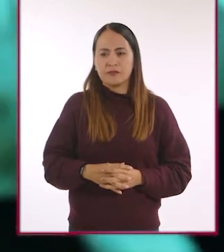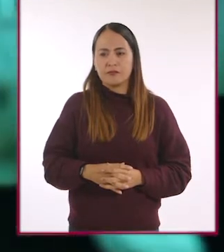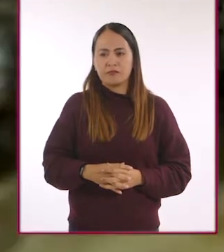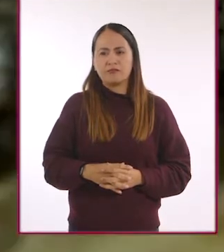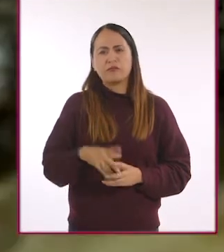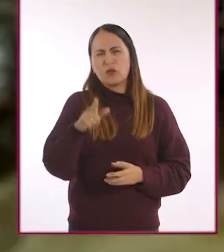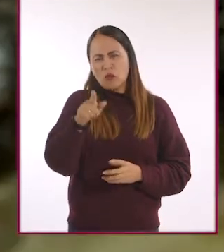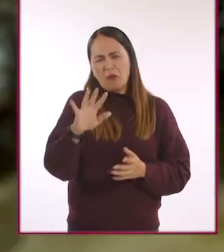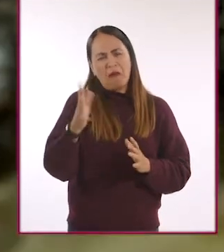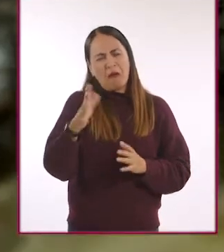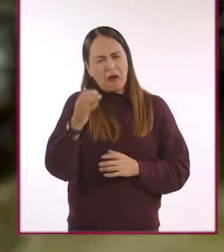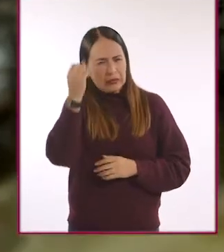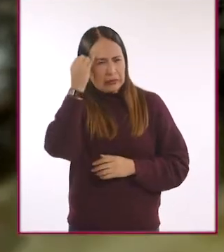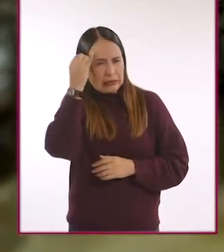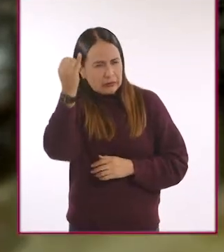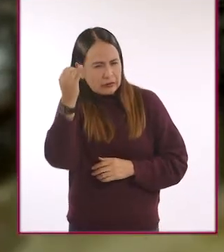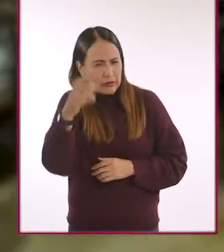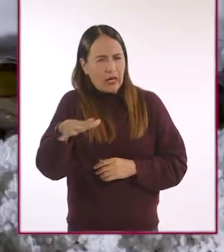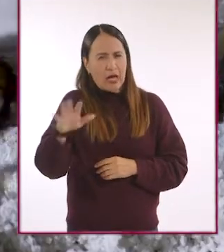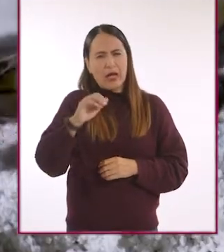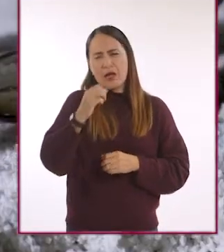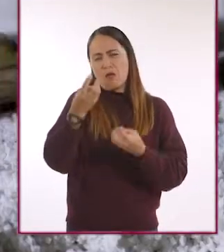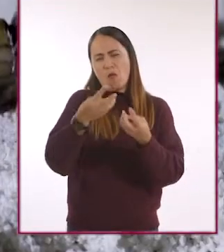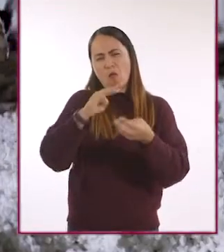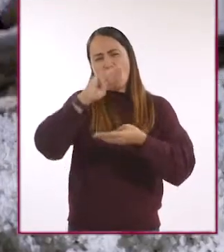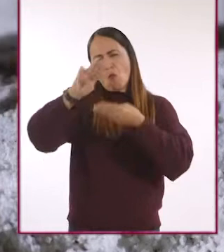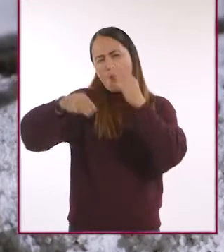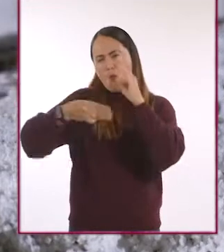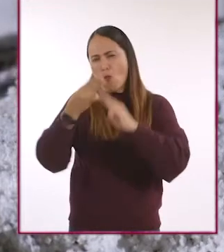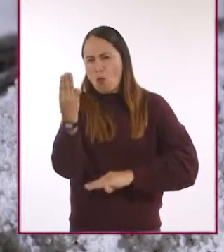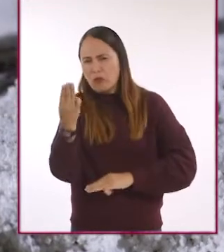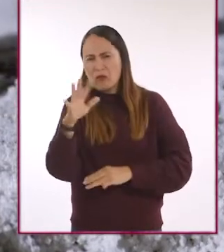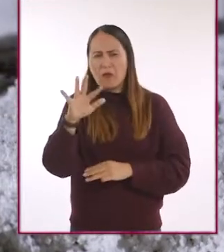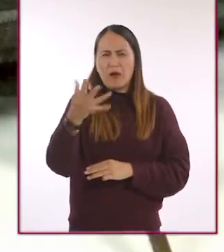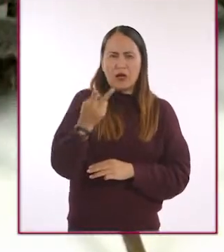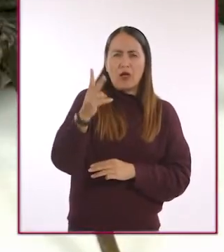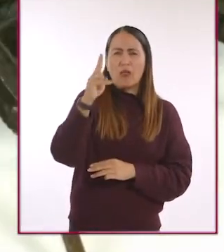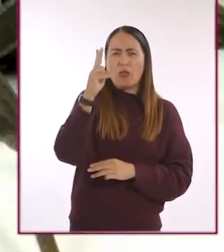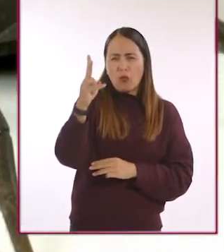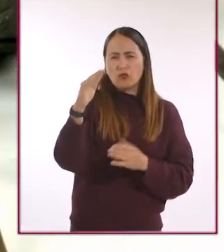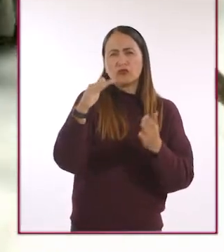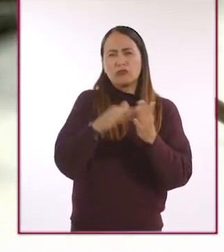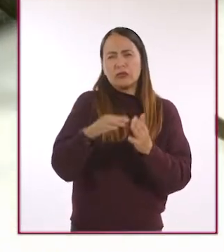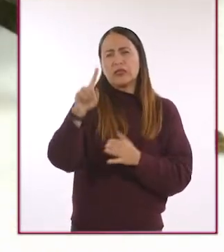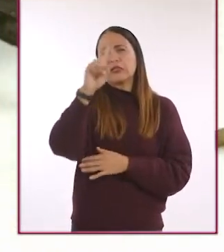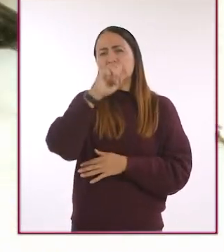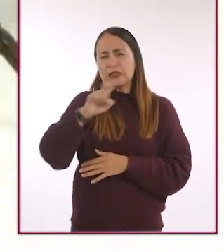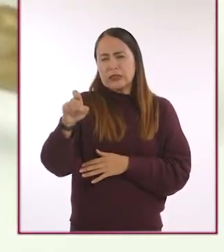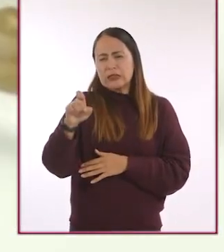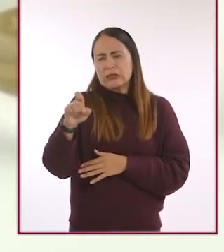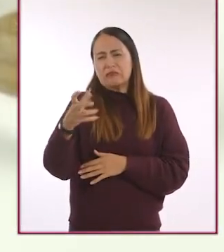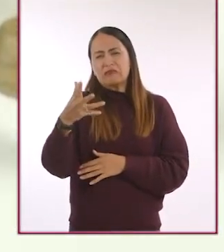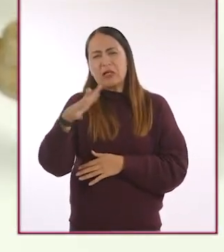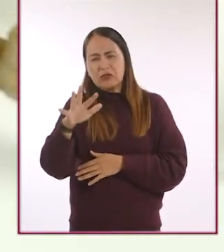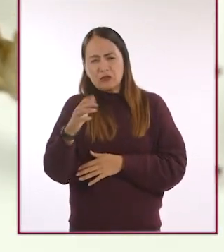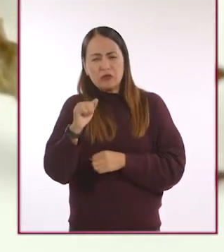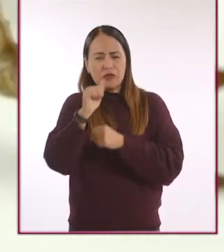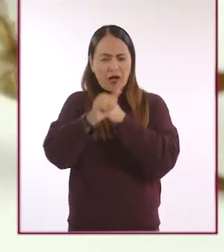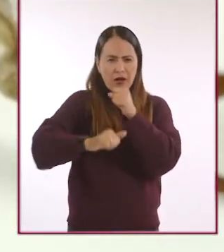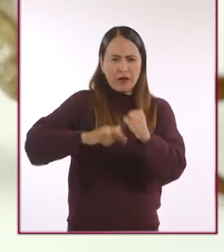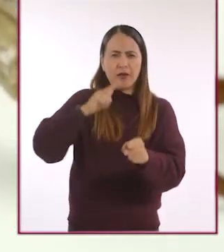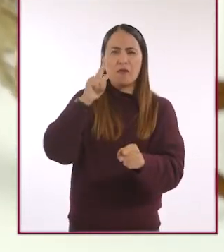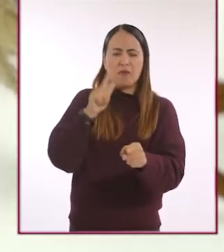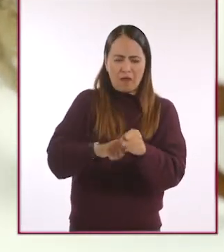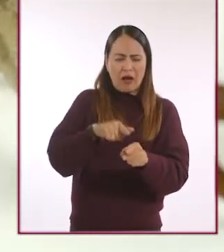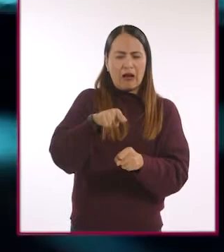Y para que tengan una idea, en el mundo hay cerca de 2.100, 2.200 especies reconocidas y